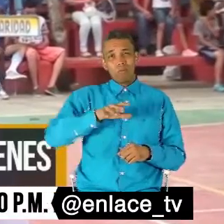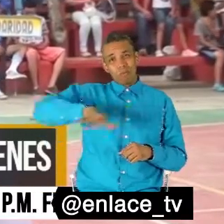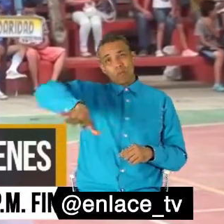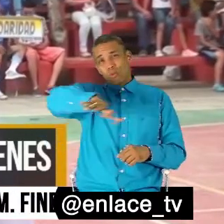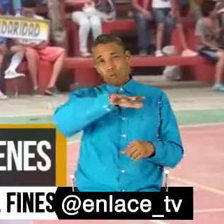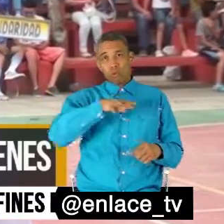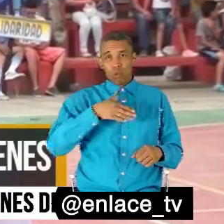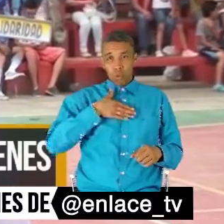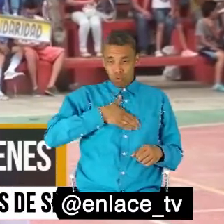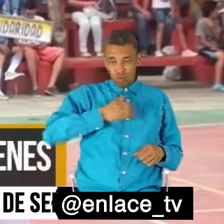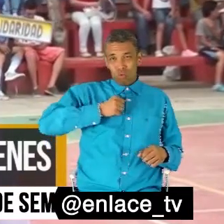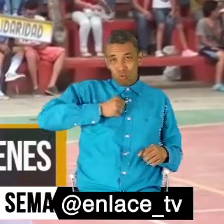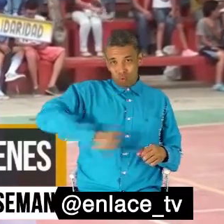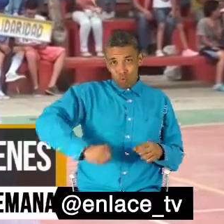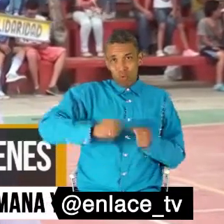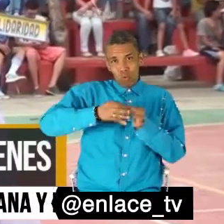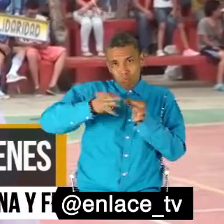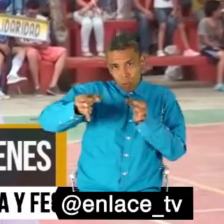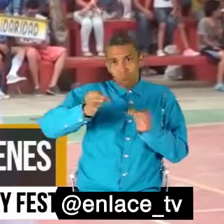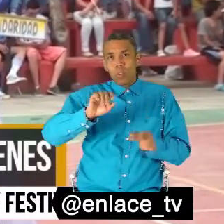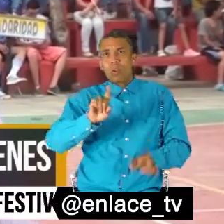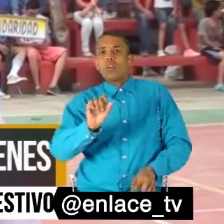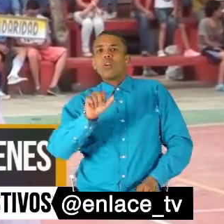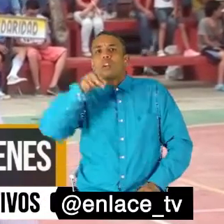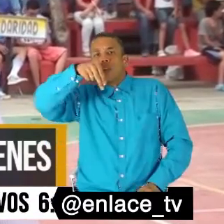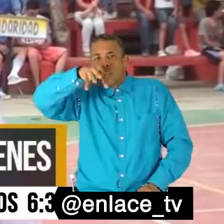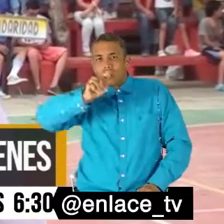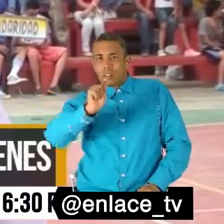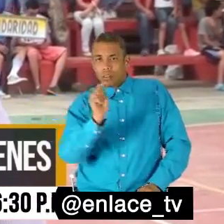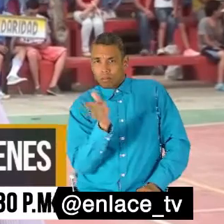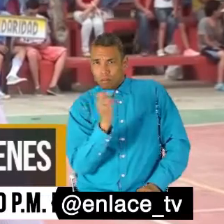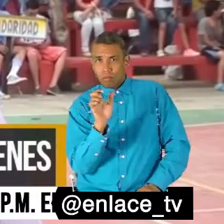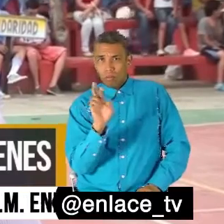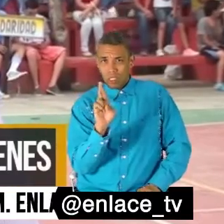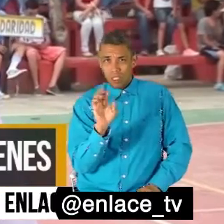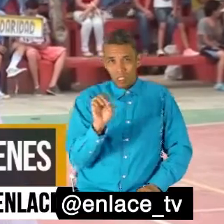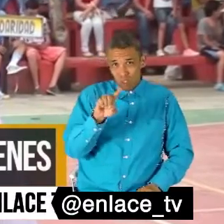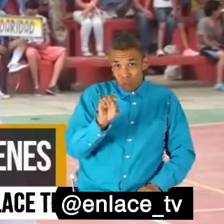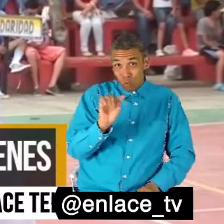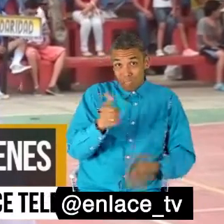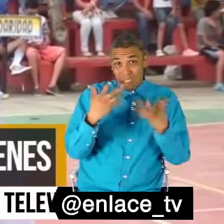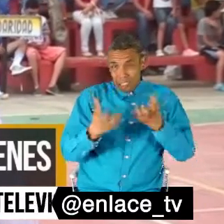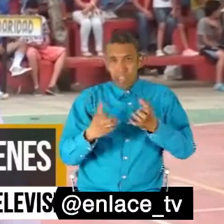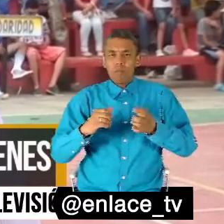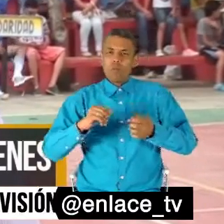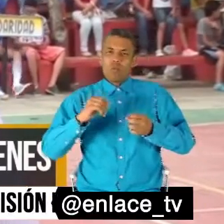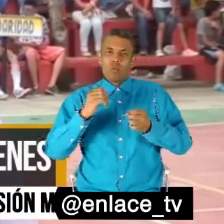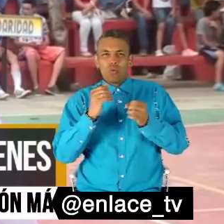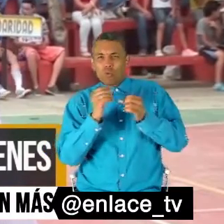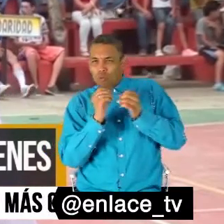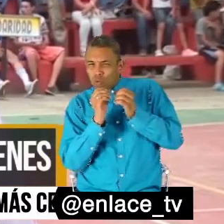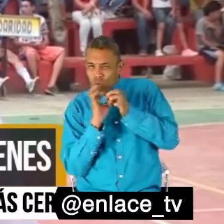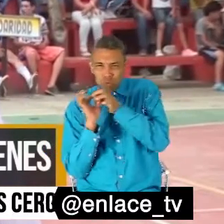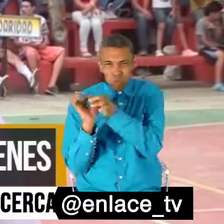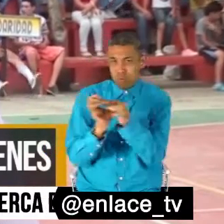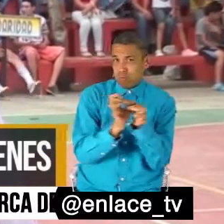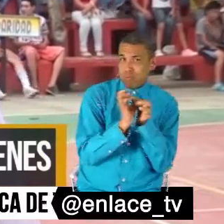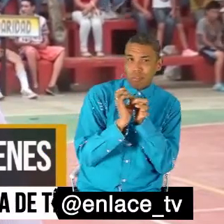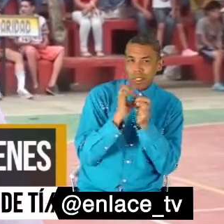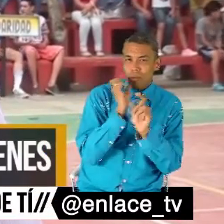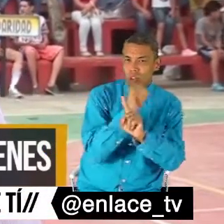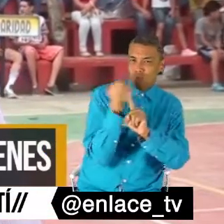y es de una Santa Rosa en paz, de una Santa Rosa con valores, de una Santa Rosa con un tejido social fuerte, que es lo que queremos, recuperar